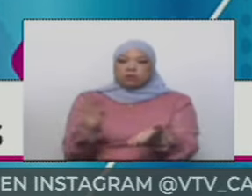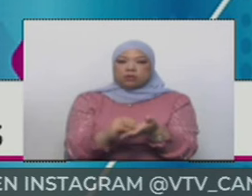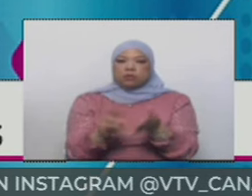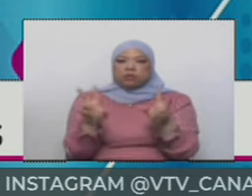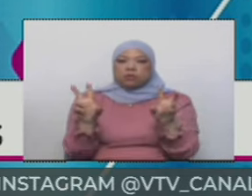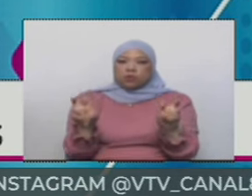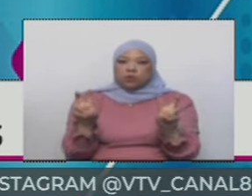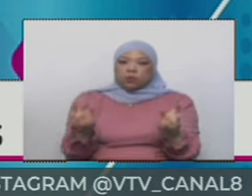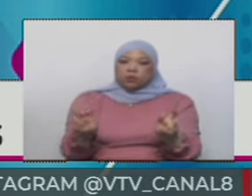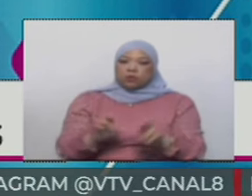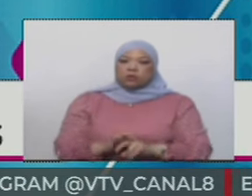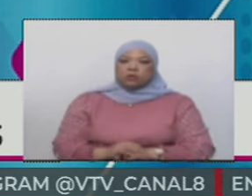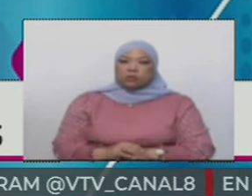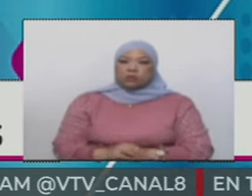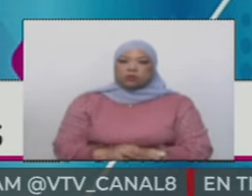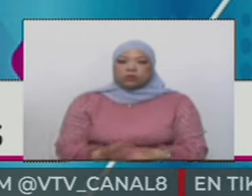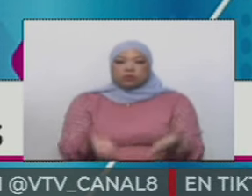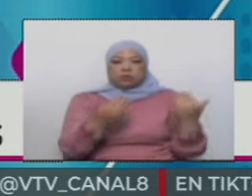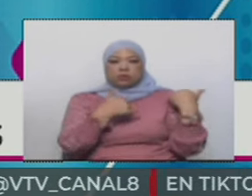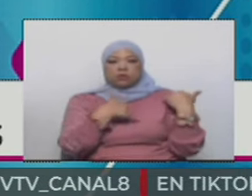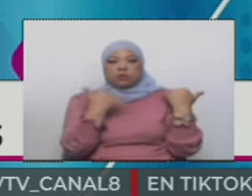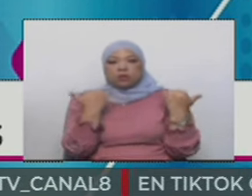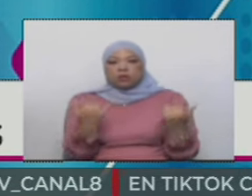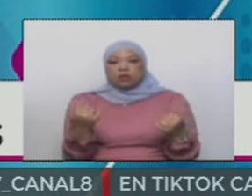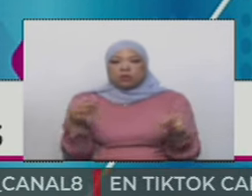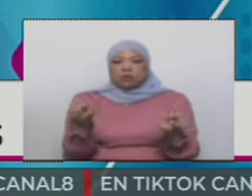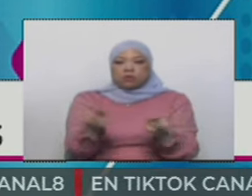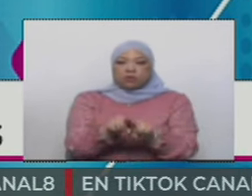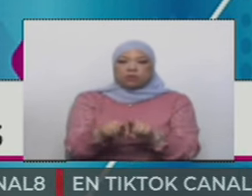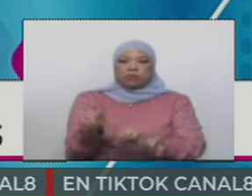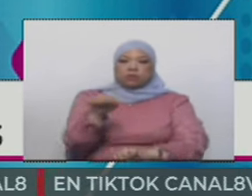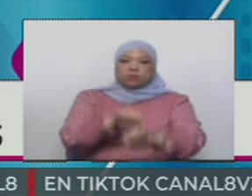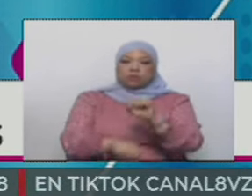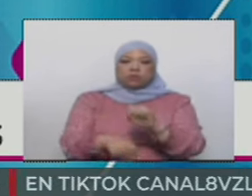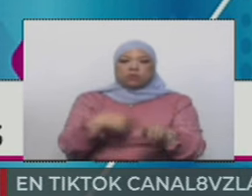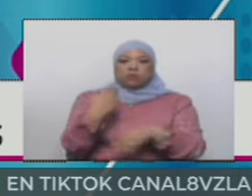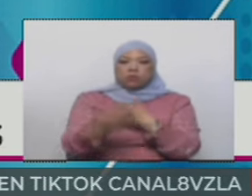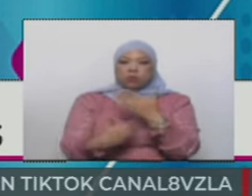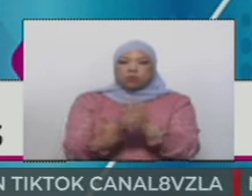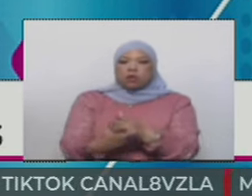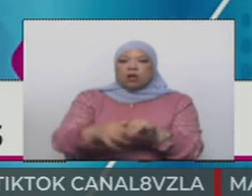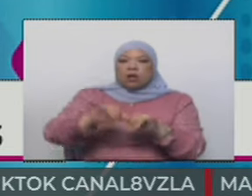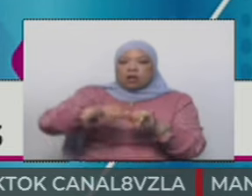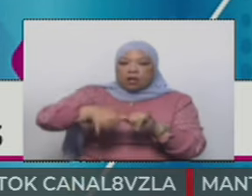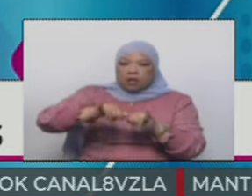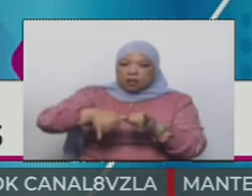renovación, de reactualización, de reingeniería,